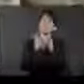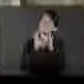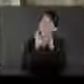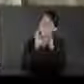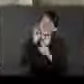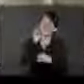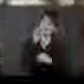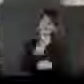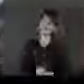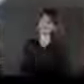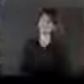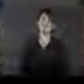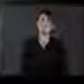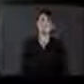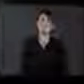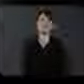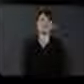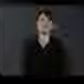Gracias, mamita.